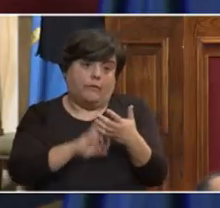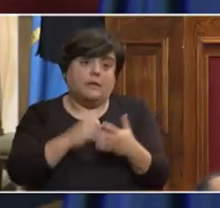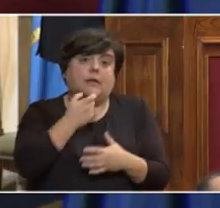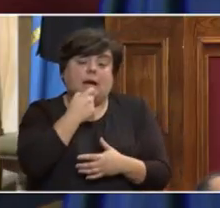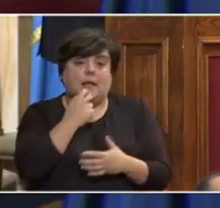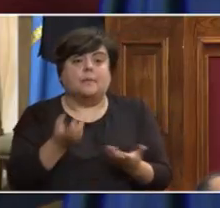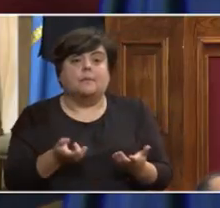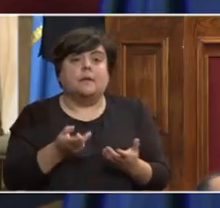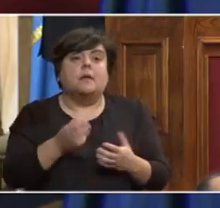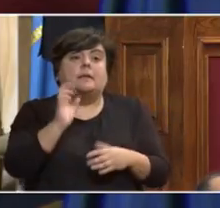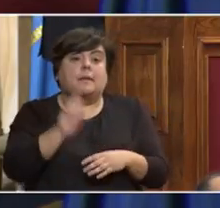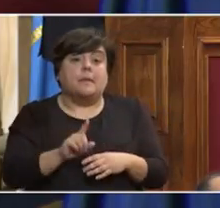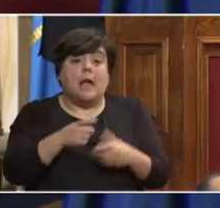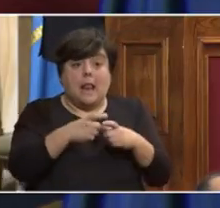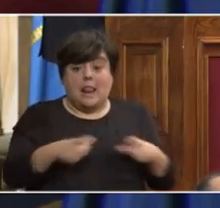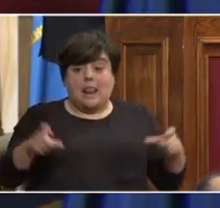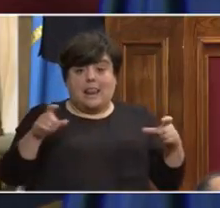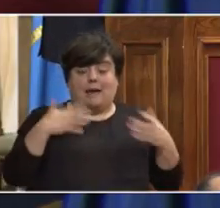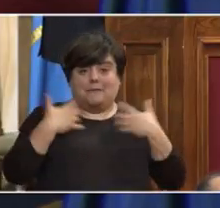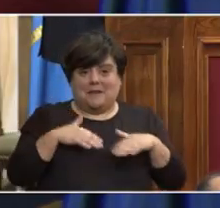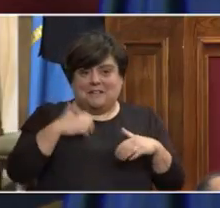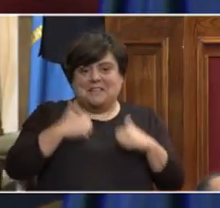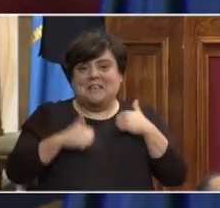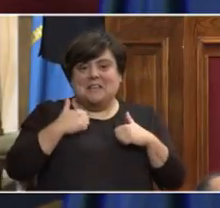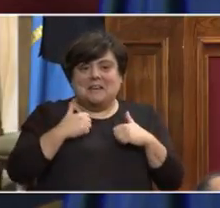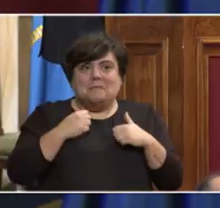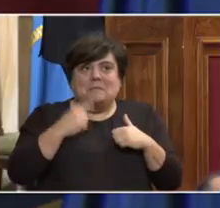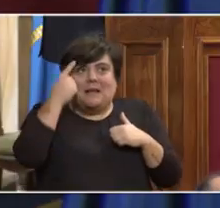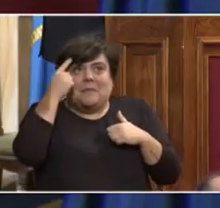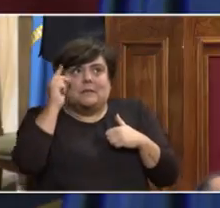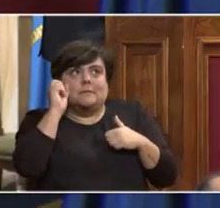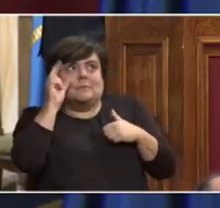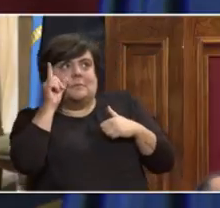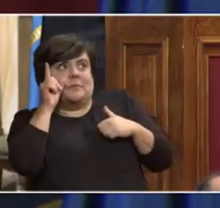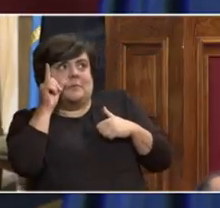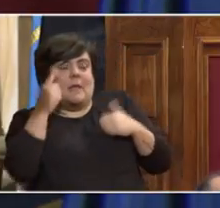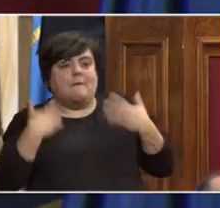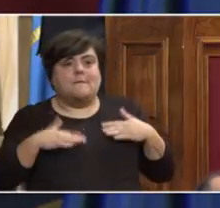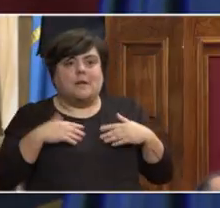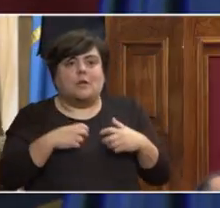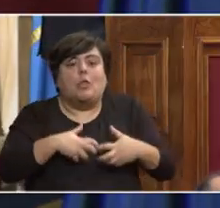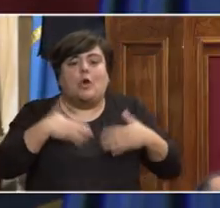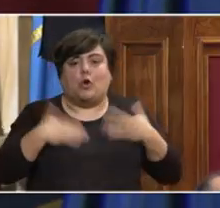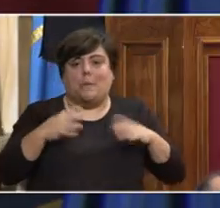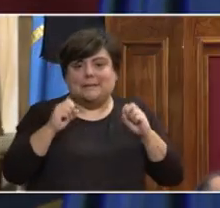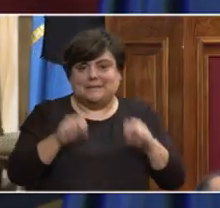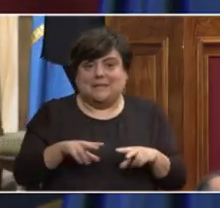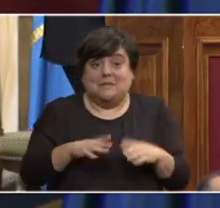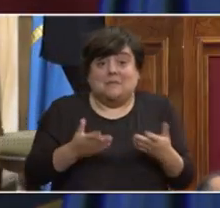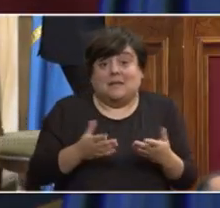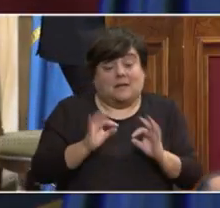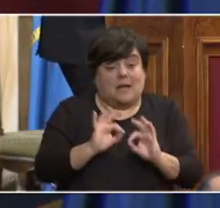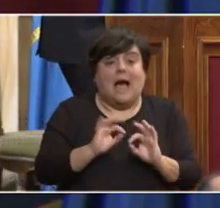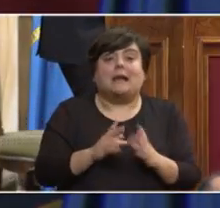Arquímedes en la bañera. La mente alerta, el físico desnudo, o sea, Arquímedes. Desde un